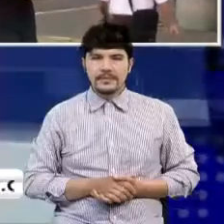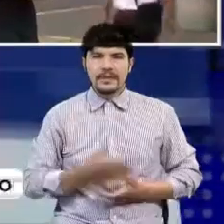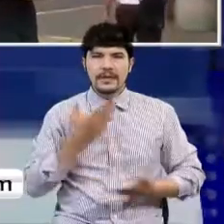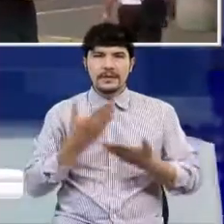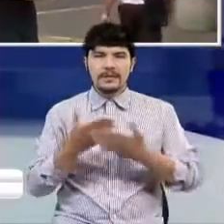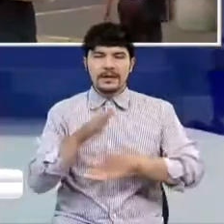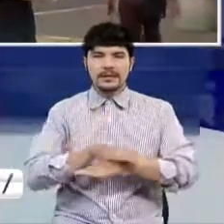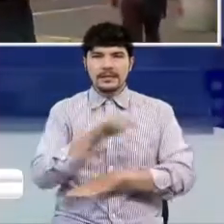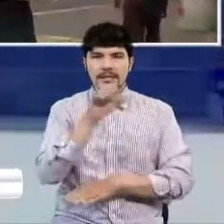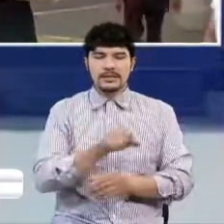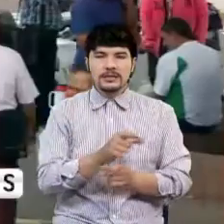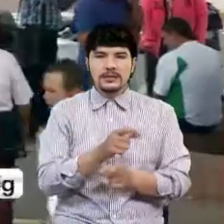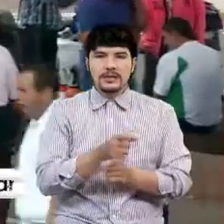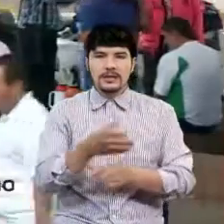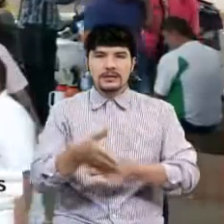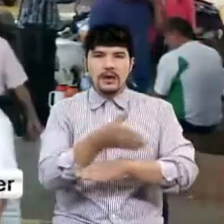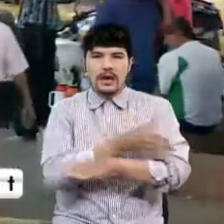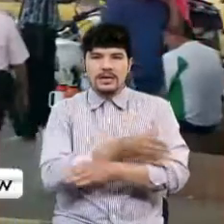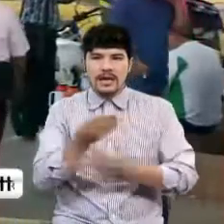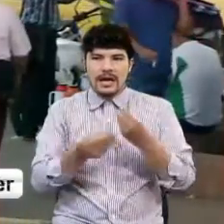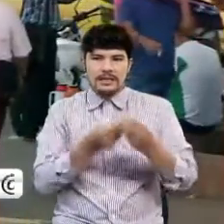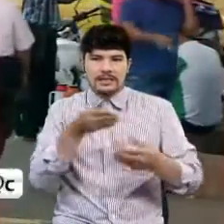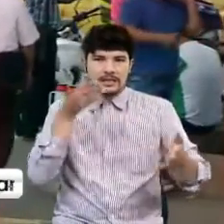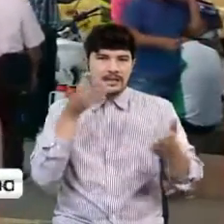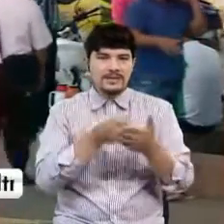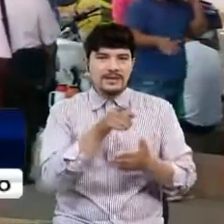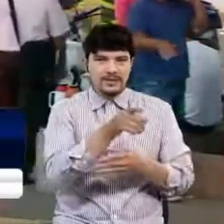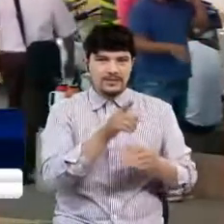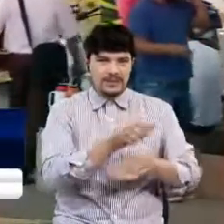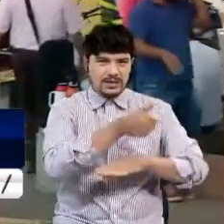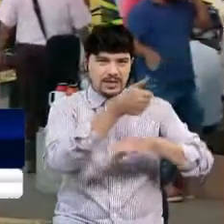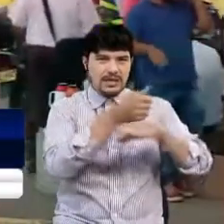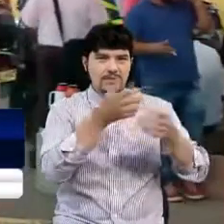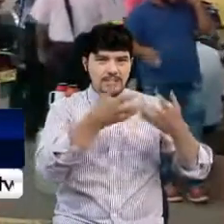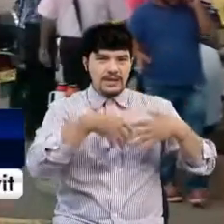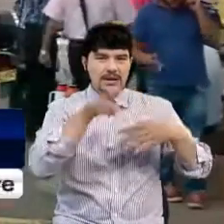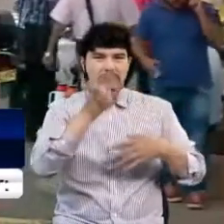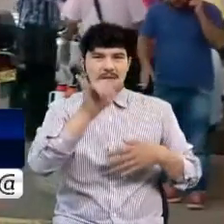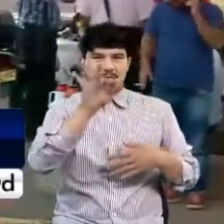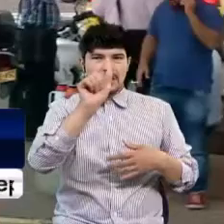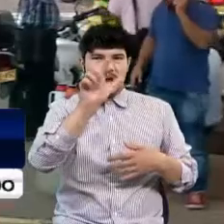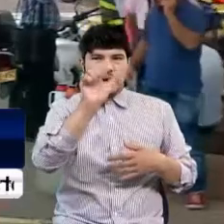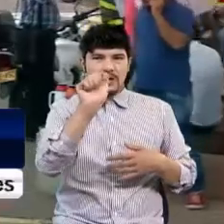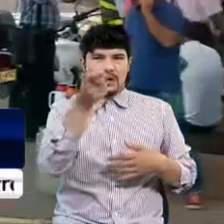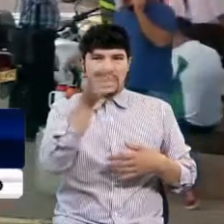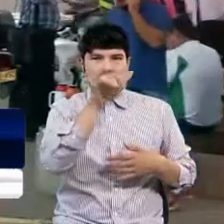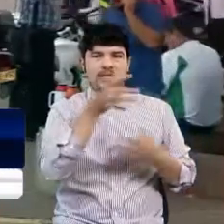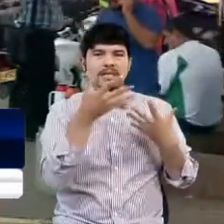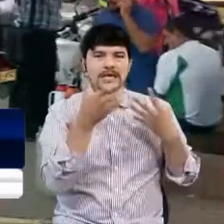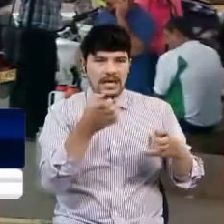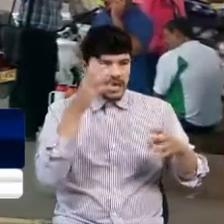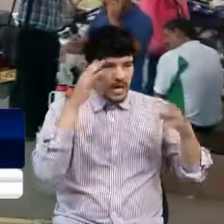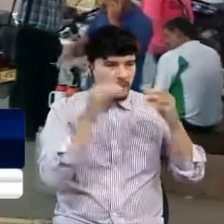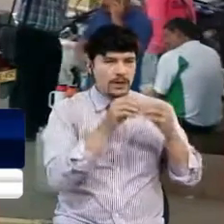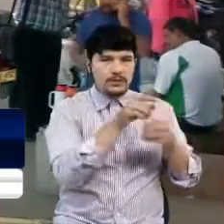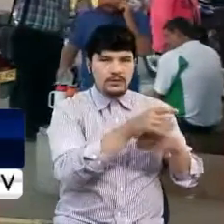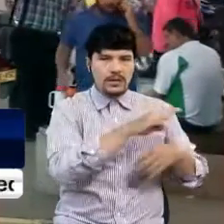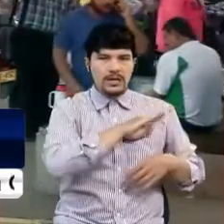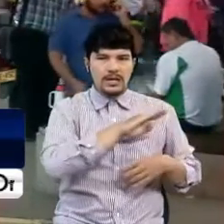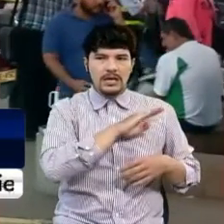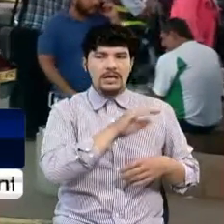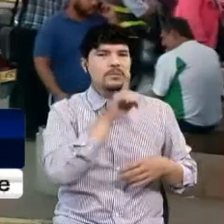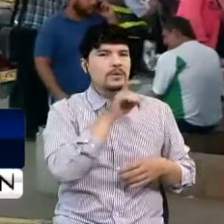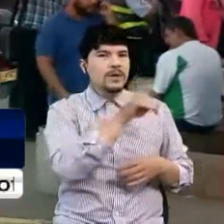Buenas tardes. Pues antes de llegar a la demanda, directivos de Vitalogy quieren conciliar con la alcaldía de Bucaramanga y la EMAT por la